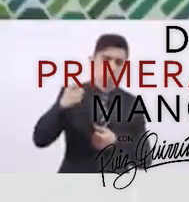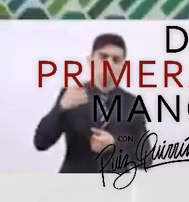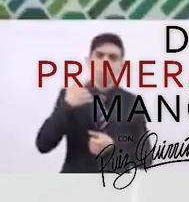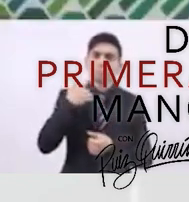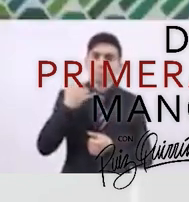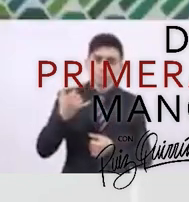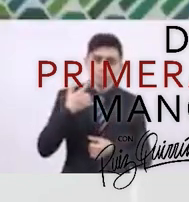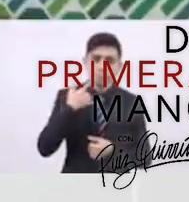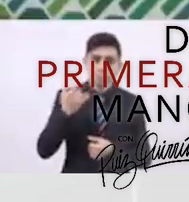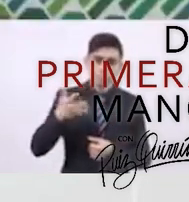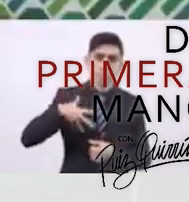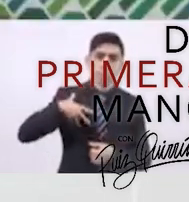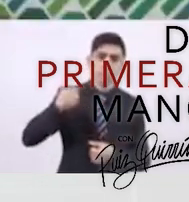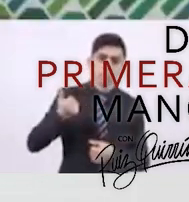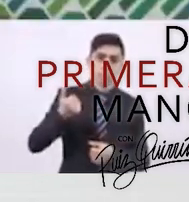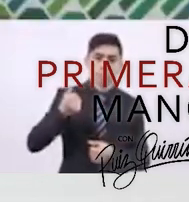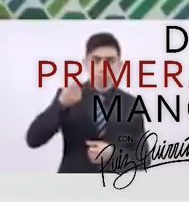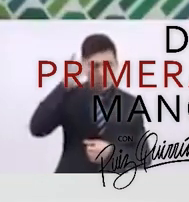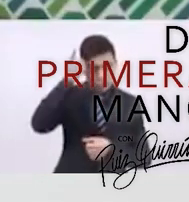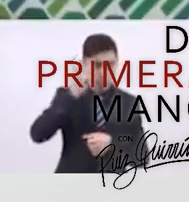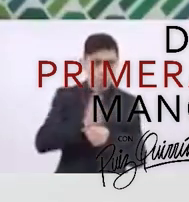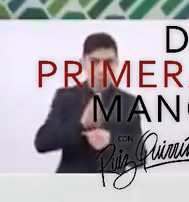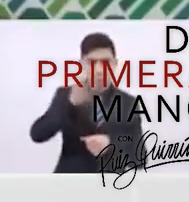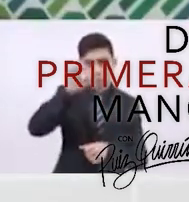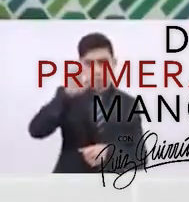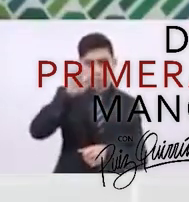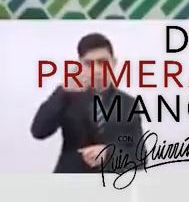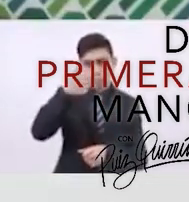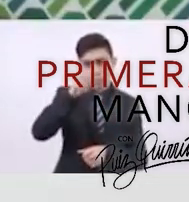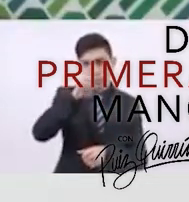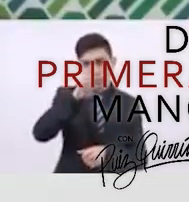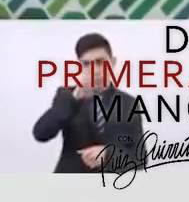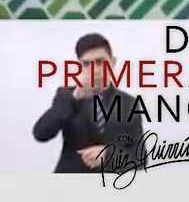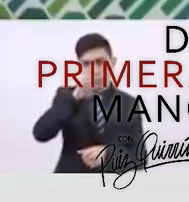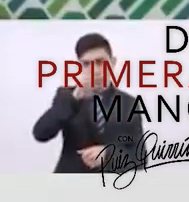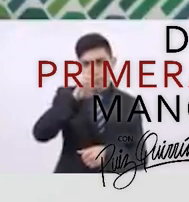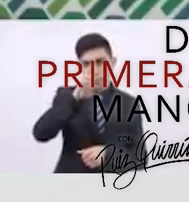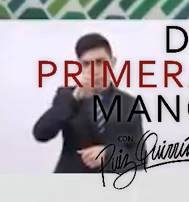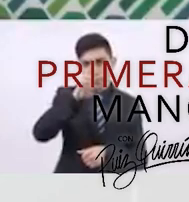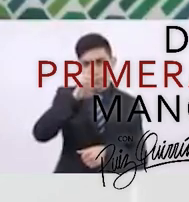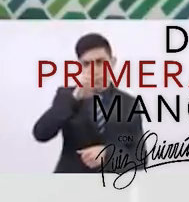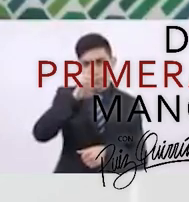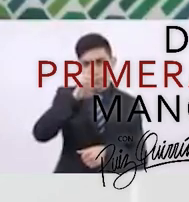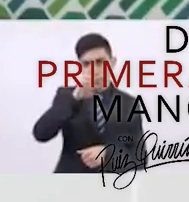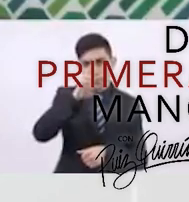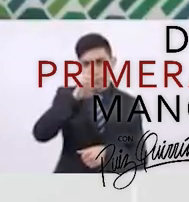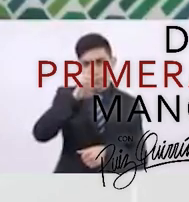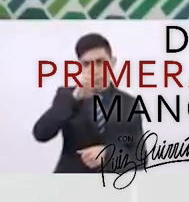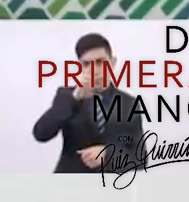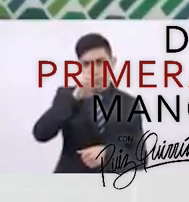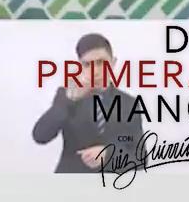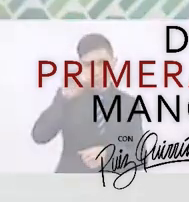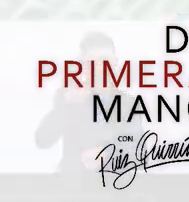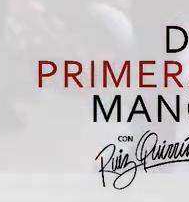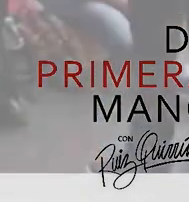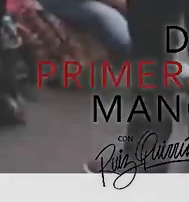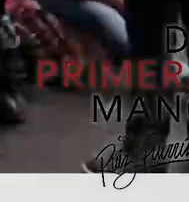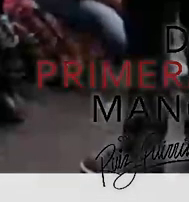la doctora Florencia Serranía, directora del Metro de la Ciudad de México, del Sistema de Transporte Colectivo